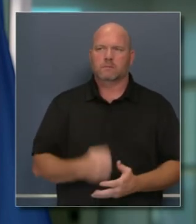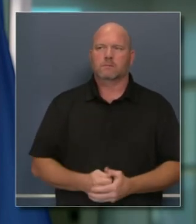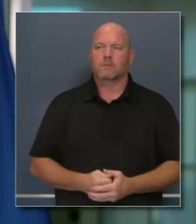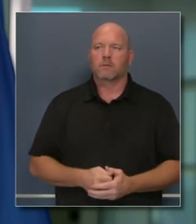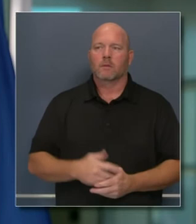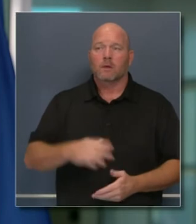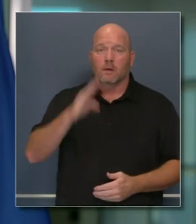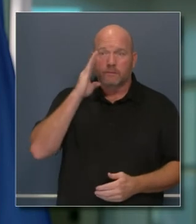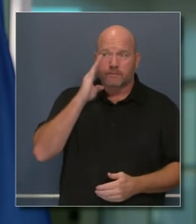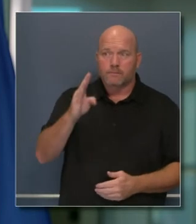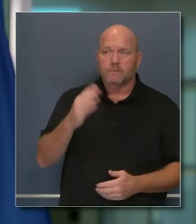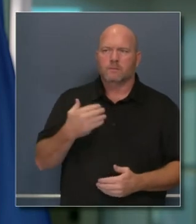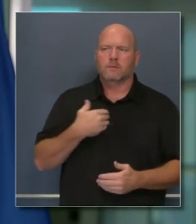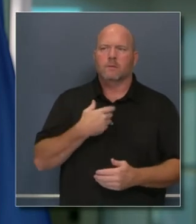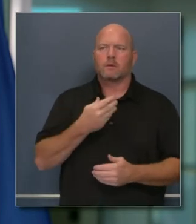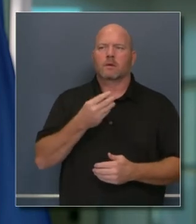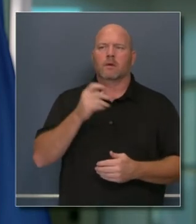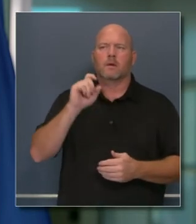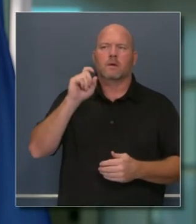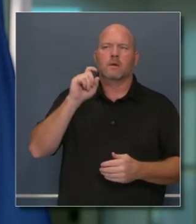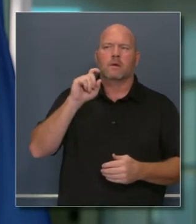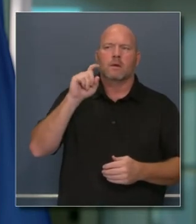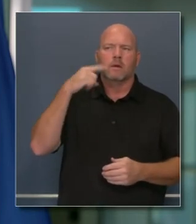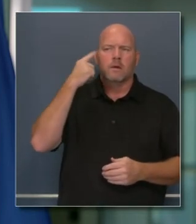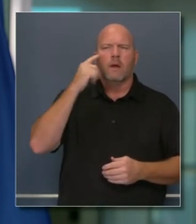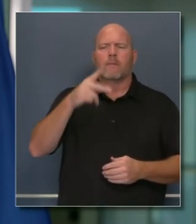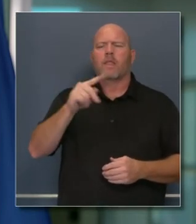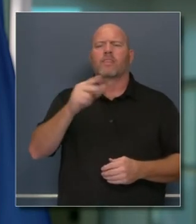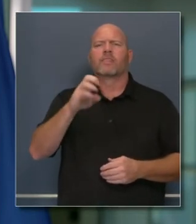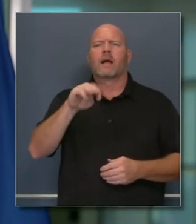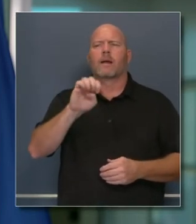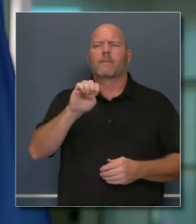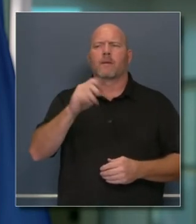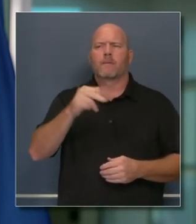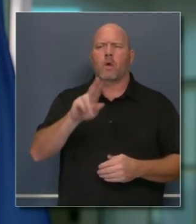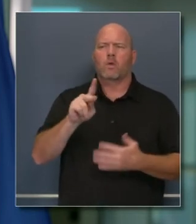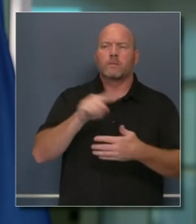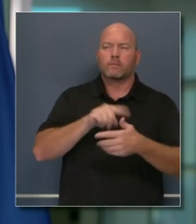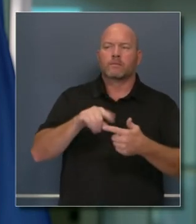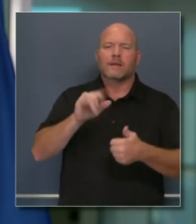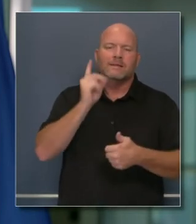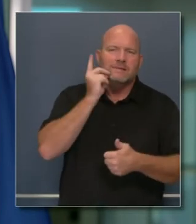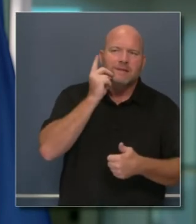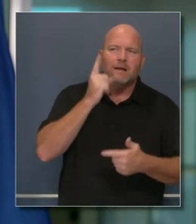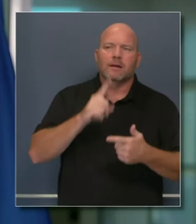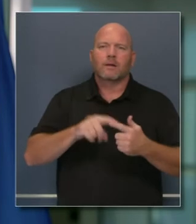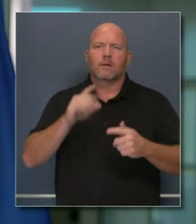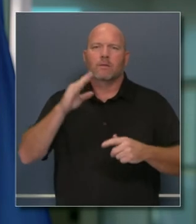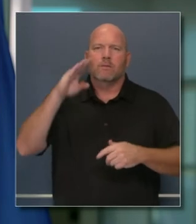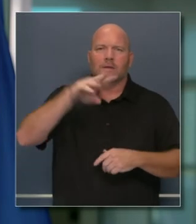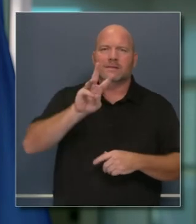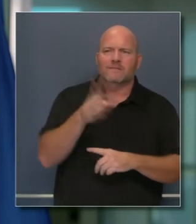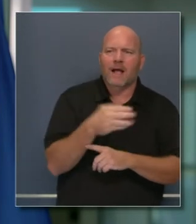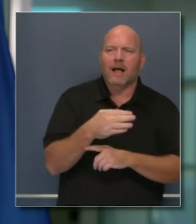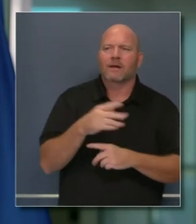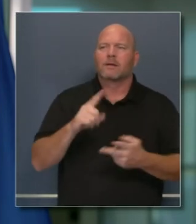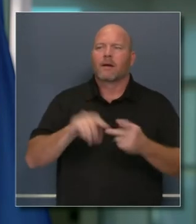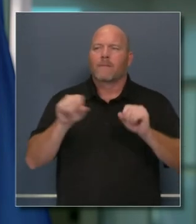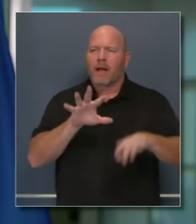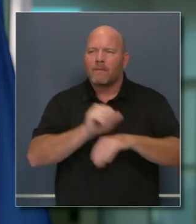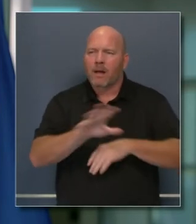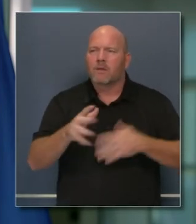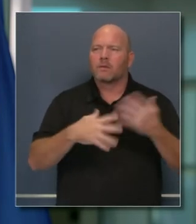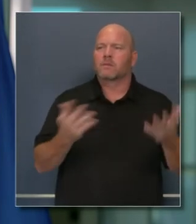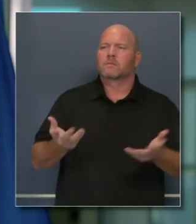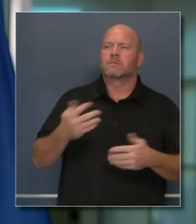¿Qué tal, gobernador? Tengo un par de preguntas sobre los parques de tema. ¿Vislumbra usted esta separación de